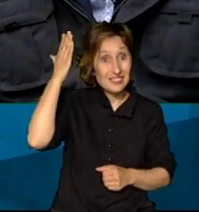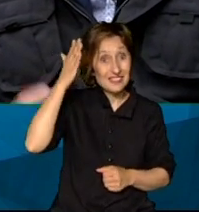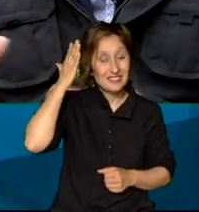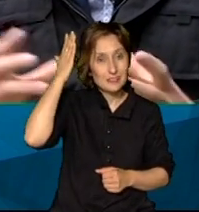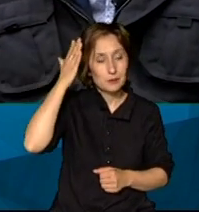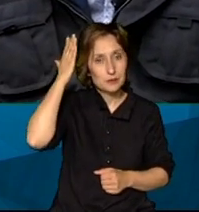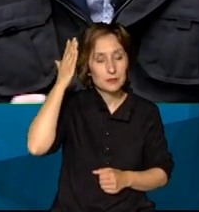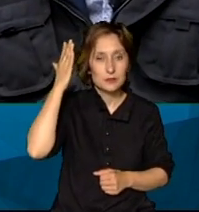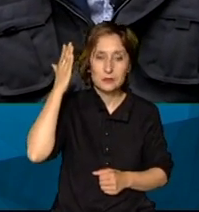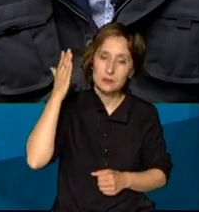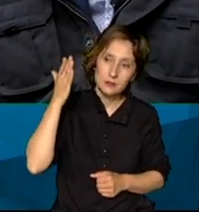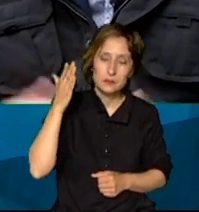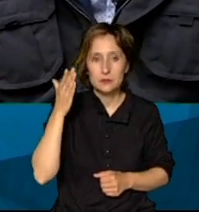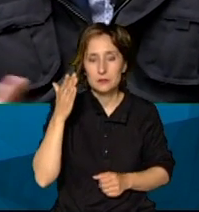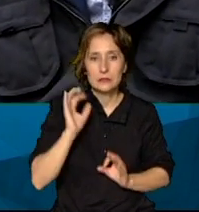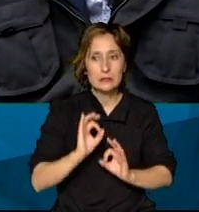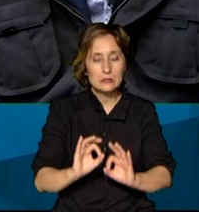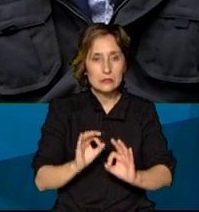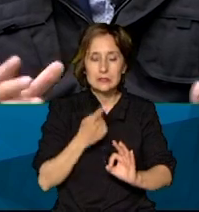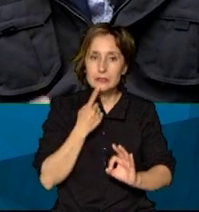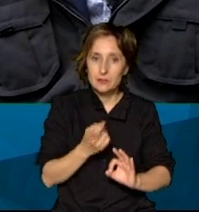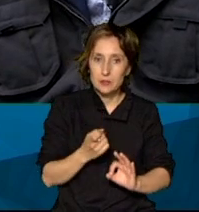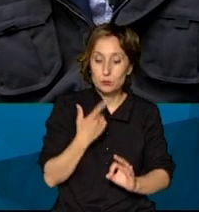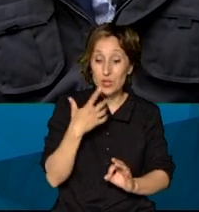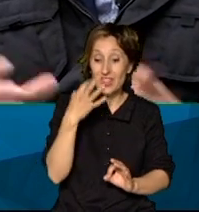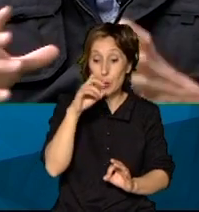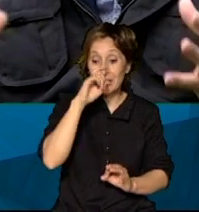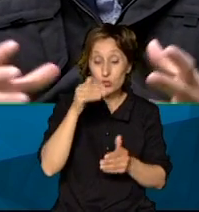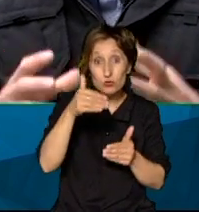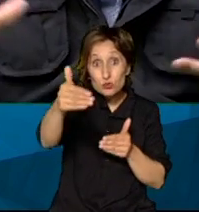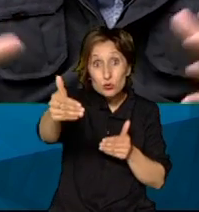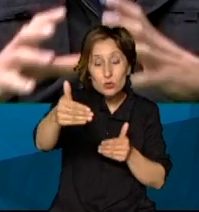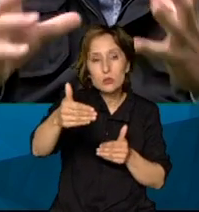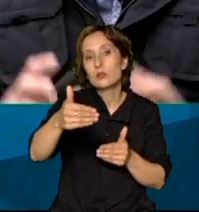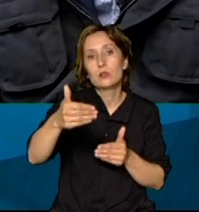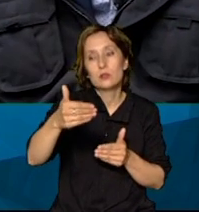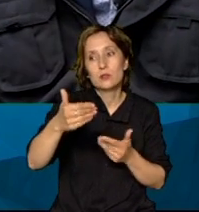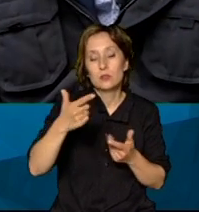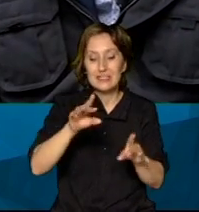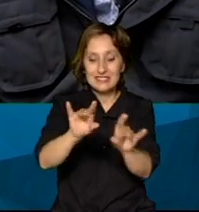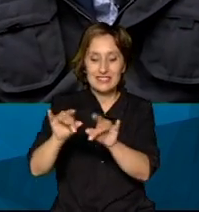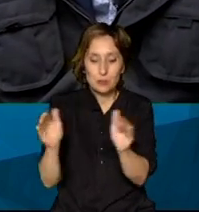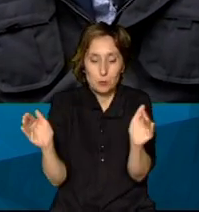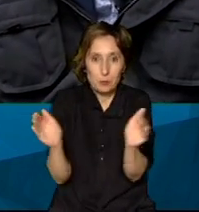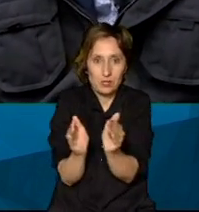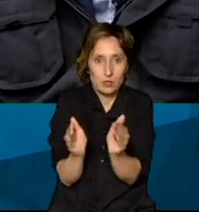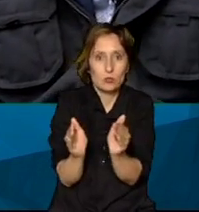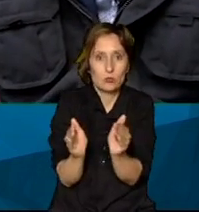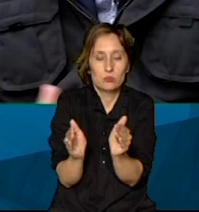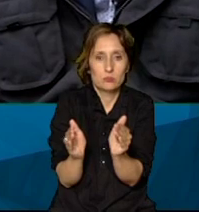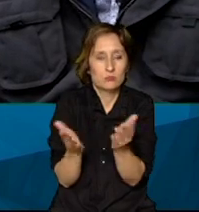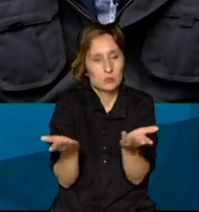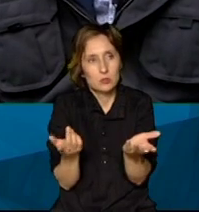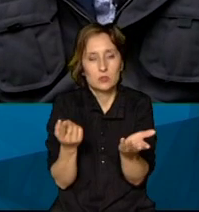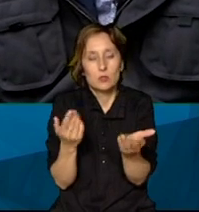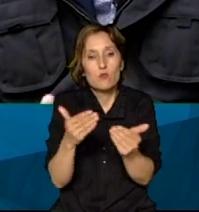Navarra es difícil, ¿no? Particularizar cuando hablamos a 50 años vista de una comunidad o de un territorio tan pequeño como Navarra. Pero bueno,